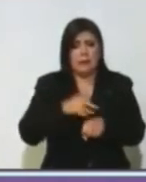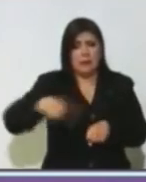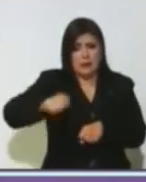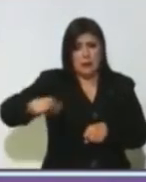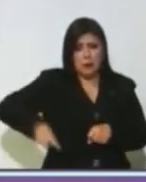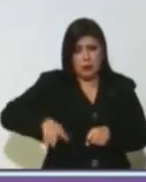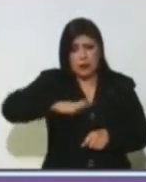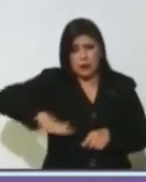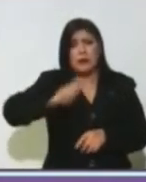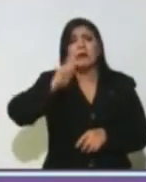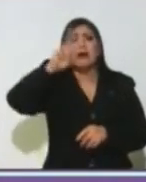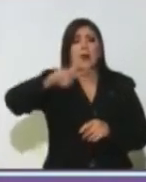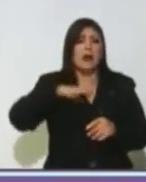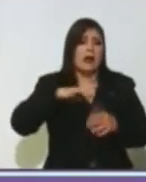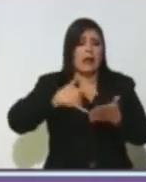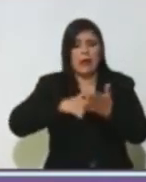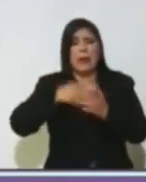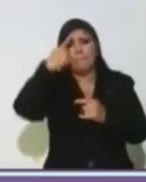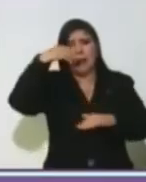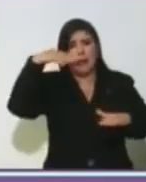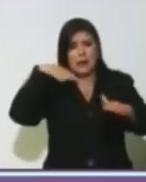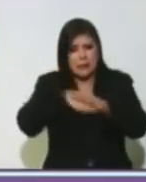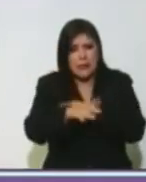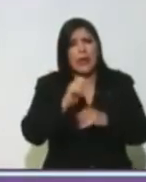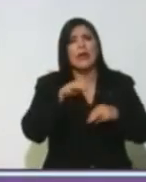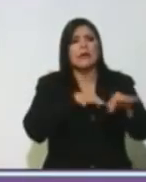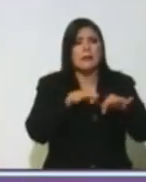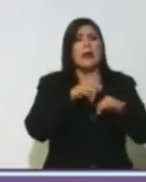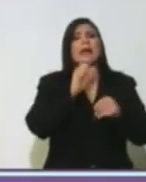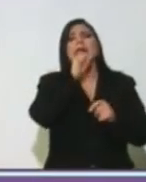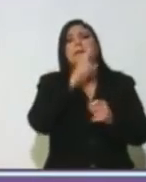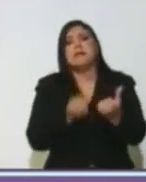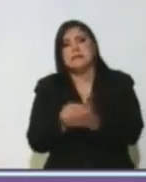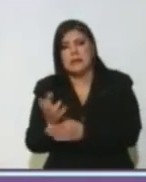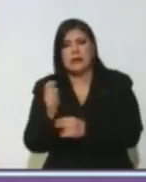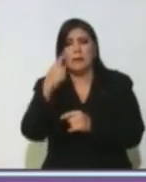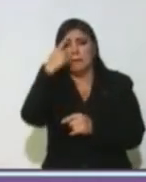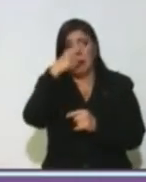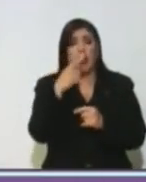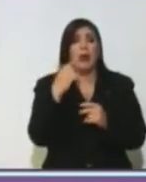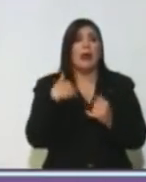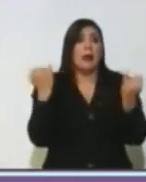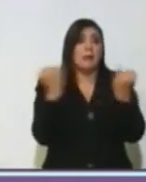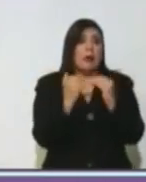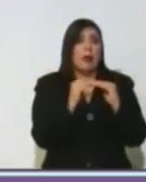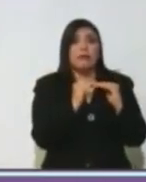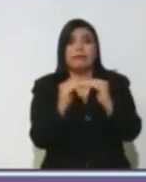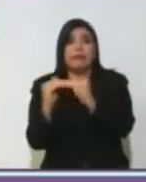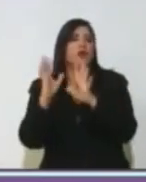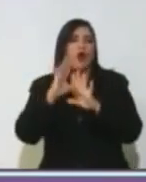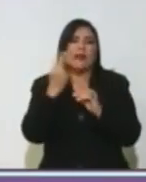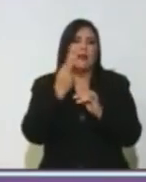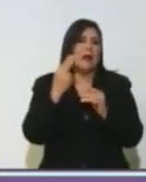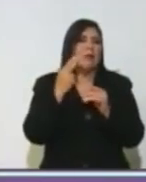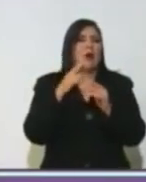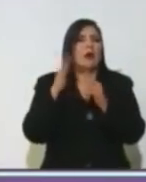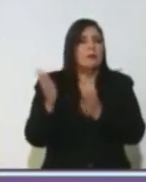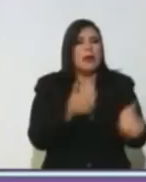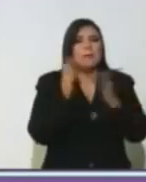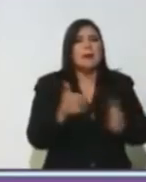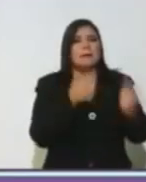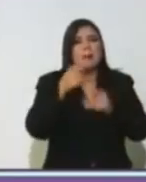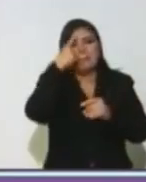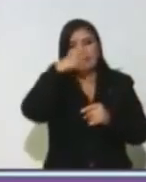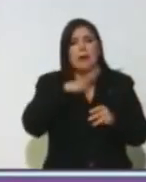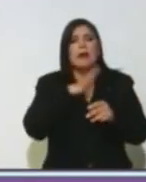tener horarios distintos de entrada y de salida a sus centros de trabajo de manera que podamos descongestionar no sólo el transporte